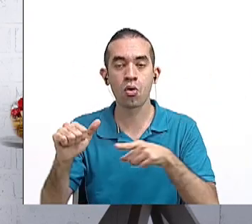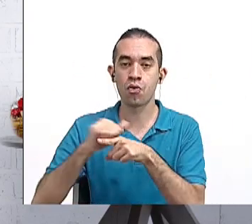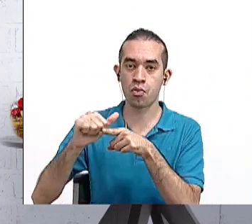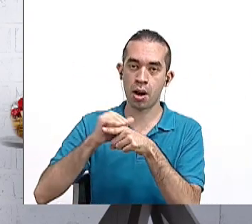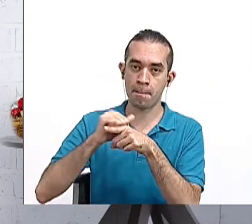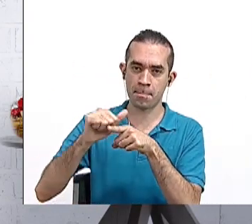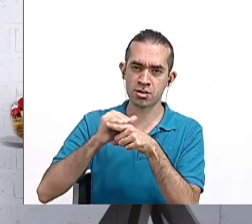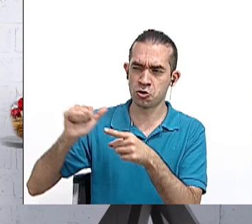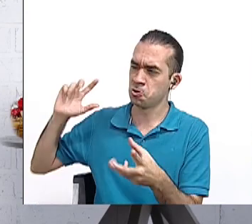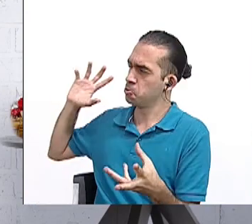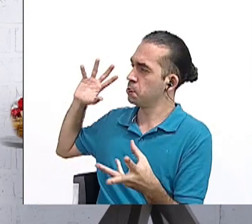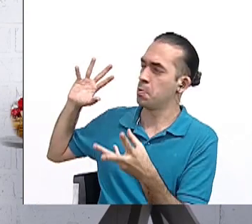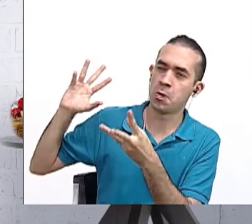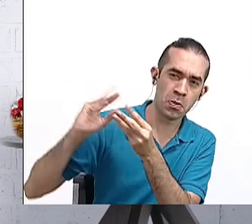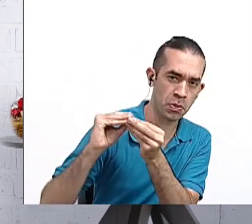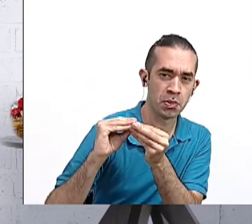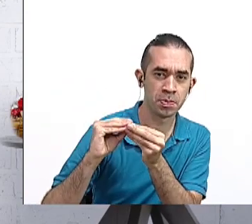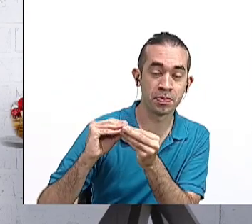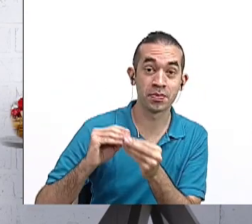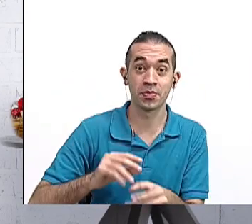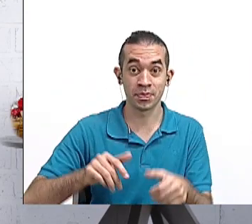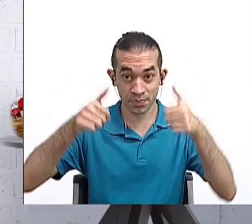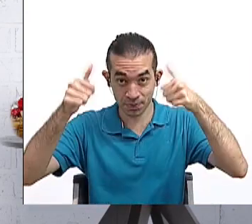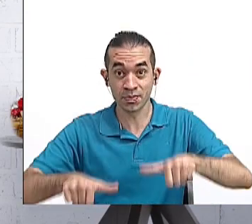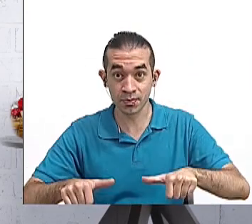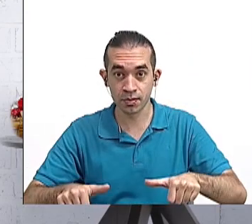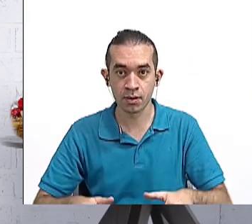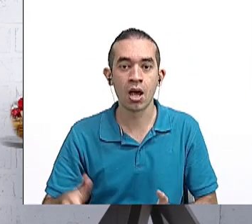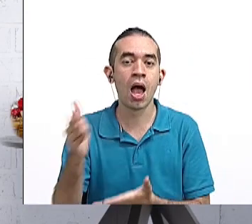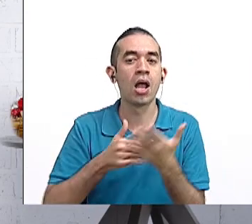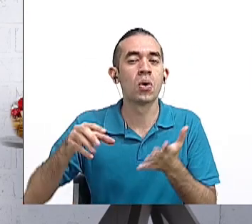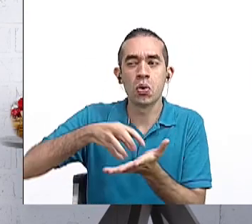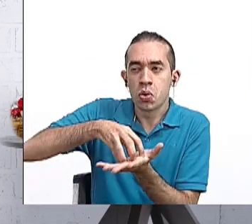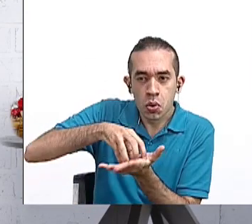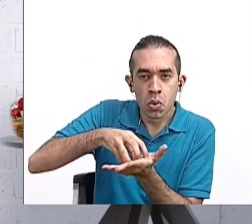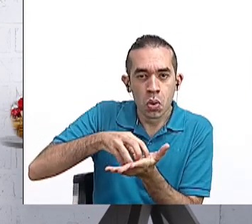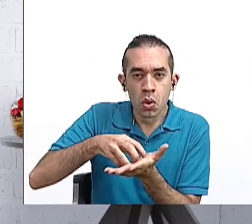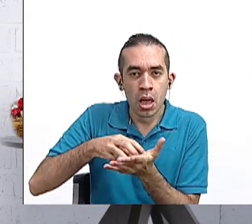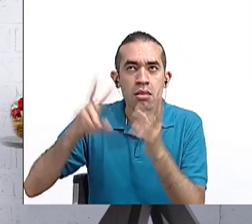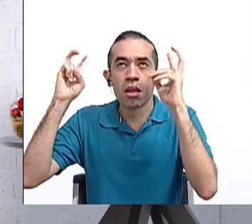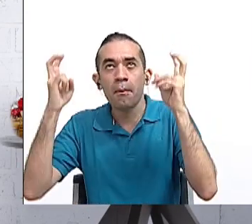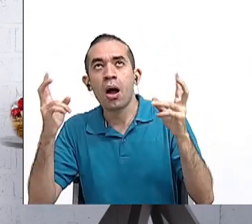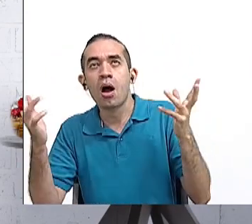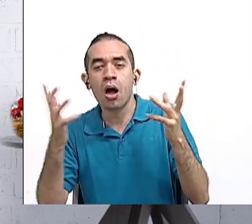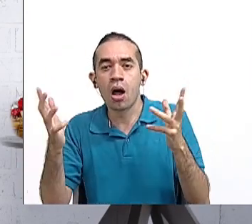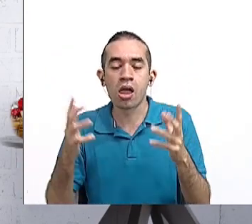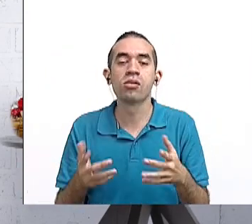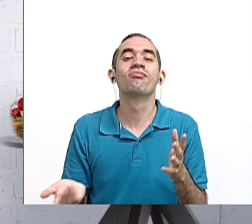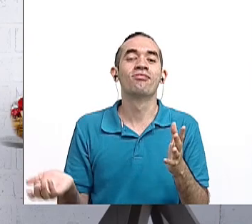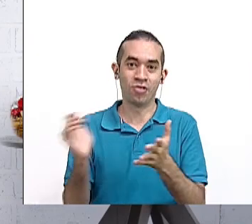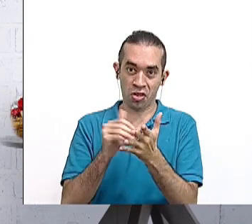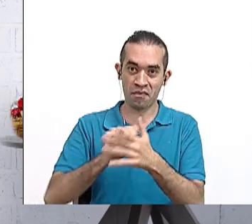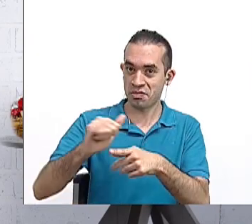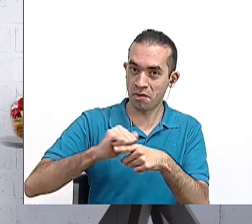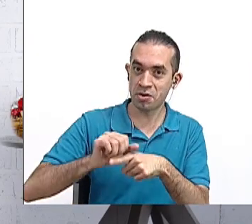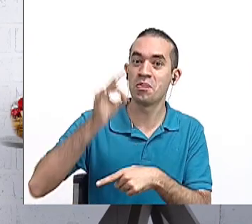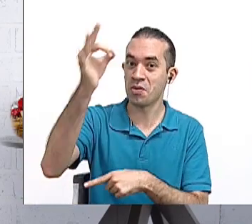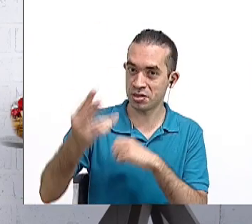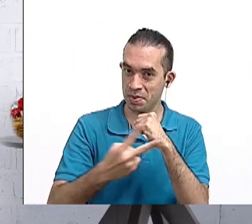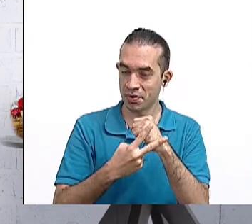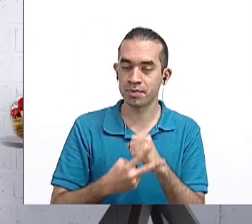de todo todo lo que hemos visto y de acuerdo pues si les queda alguna duda por en algún tema lo vamos a retomar y